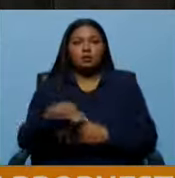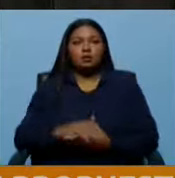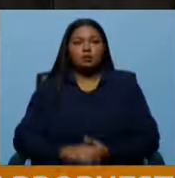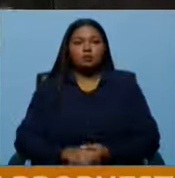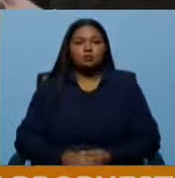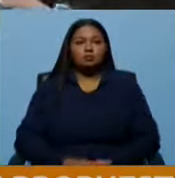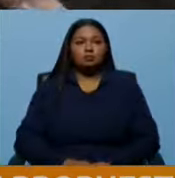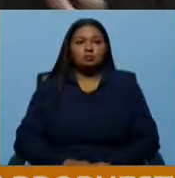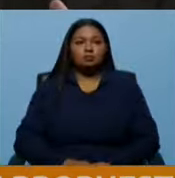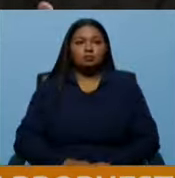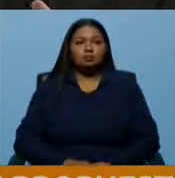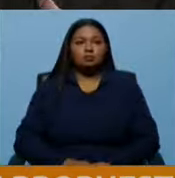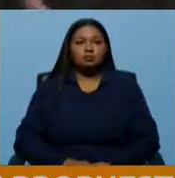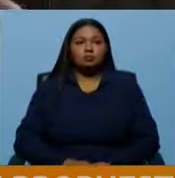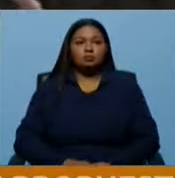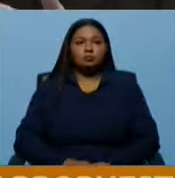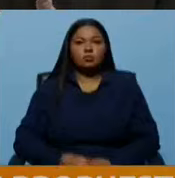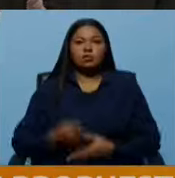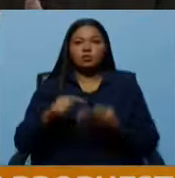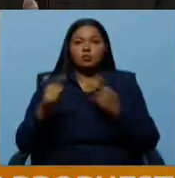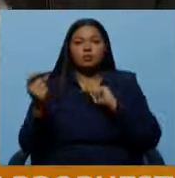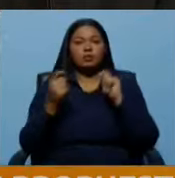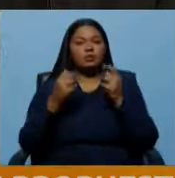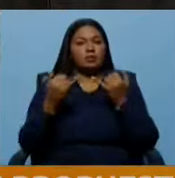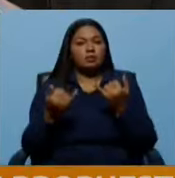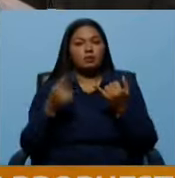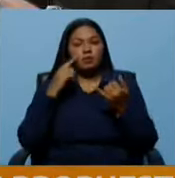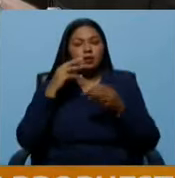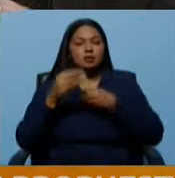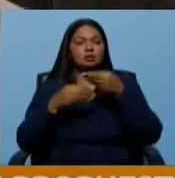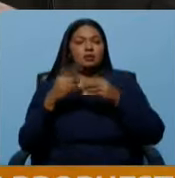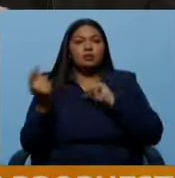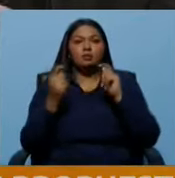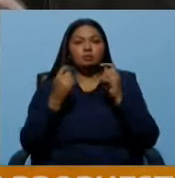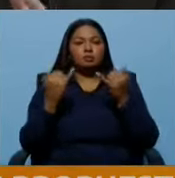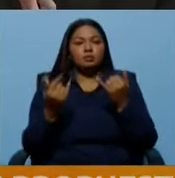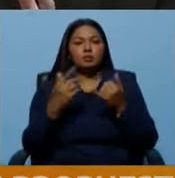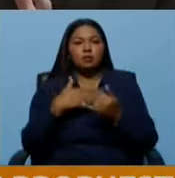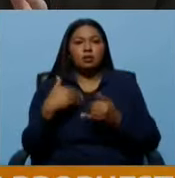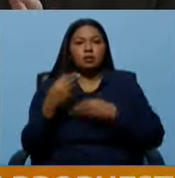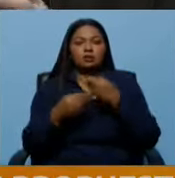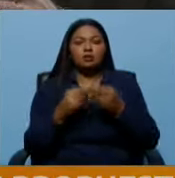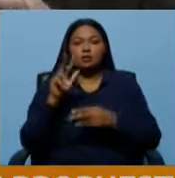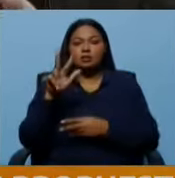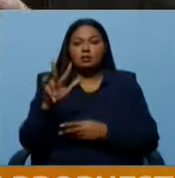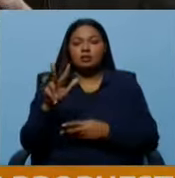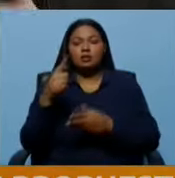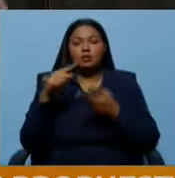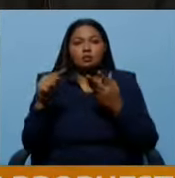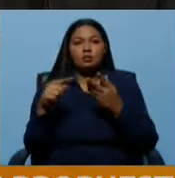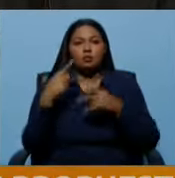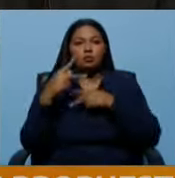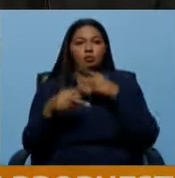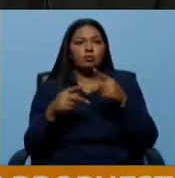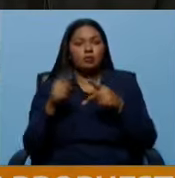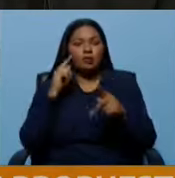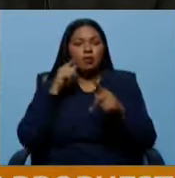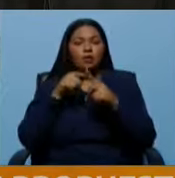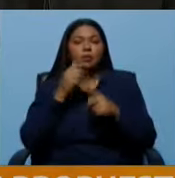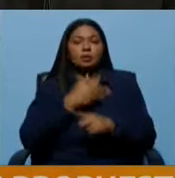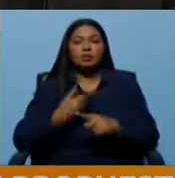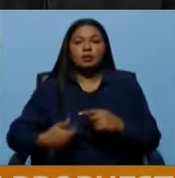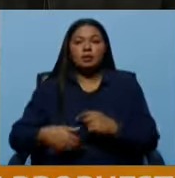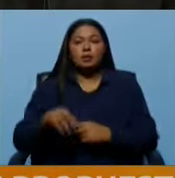centrales de producto de ese debate, esos son los tres momentos de discusión. Y aspiramos a tener tres grandes productos a llevarle al presidente de la